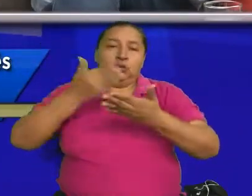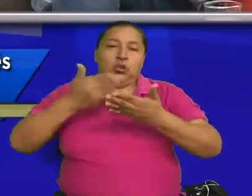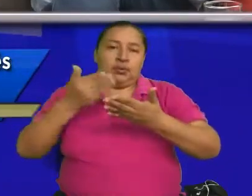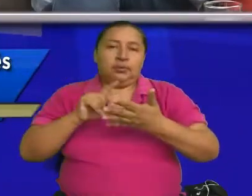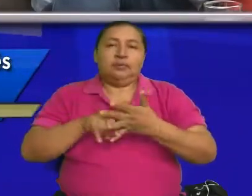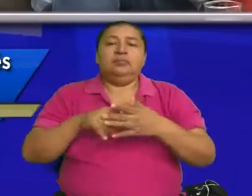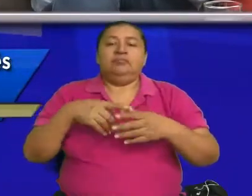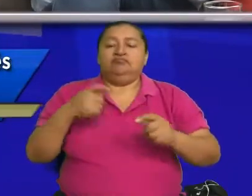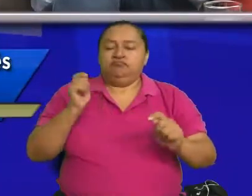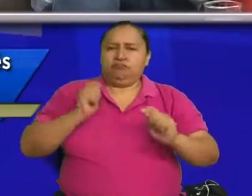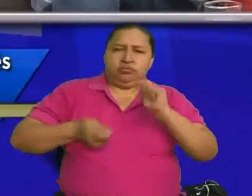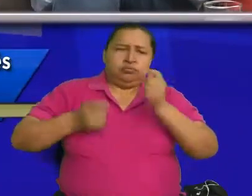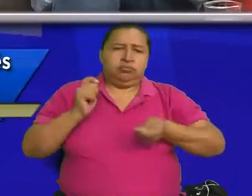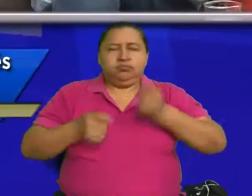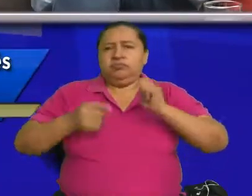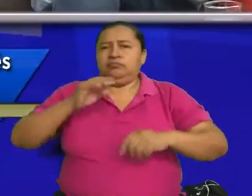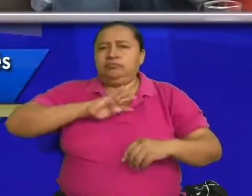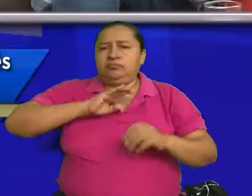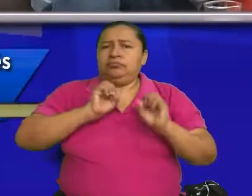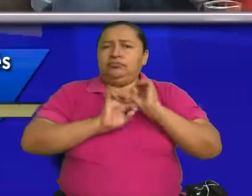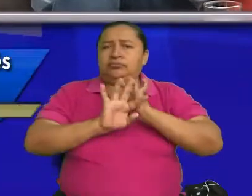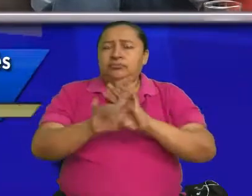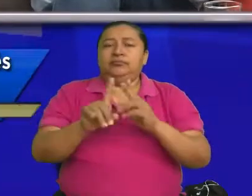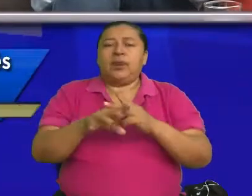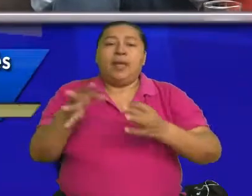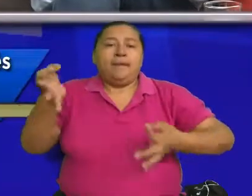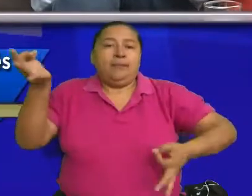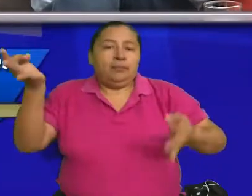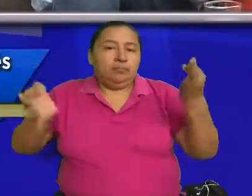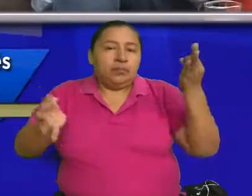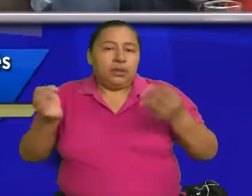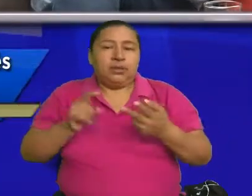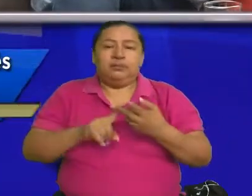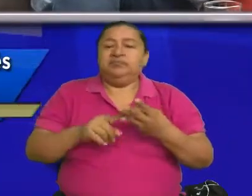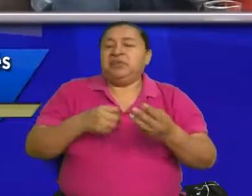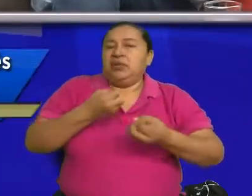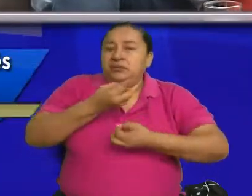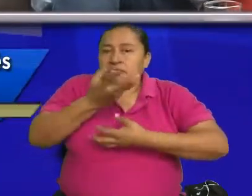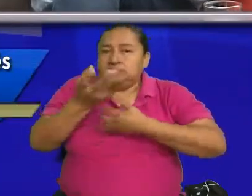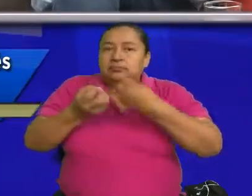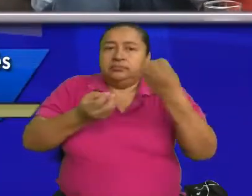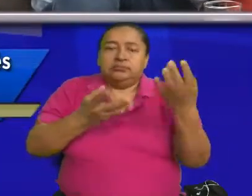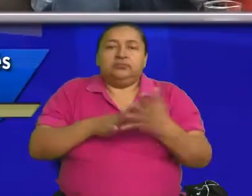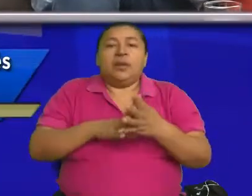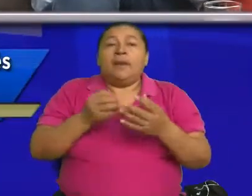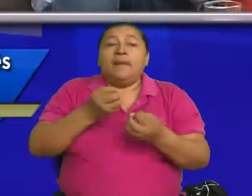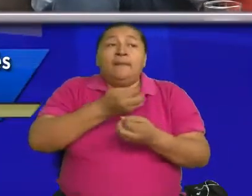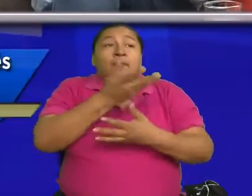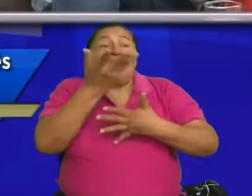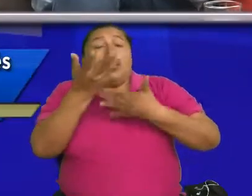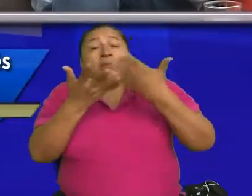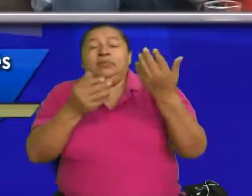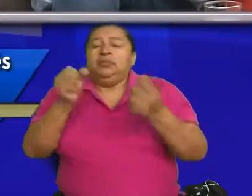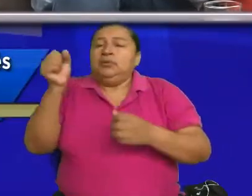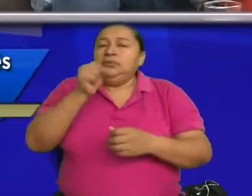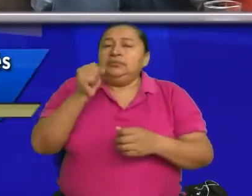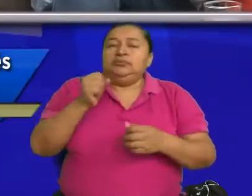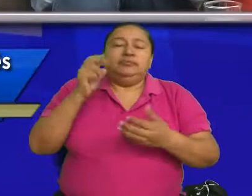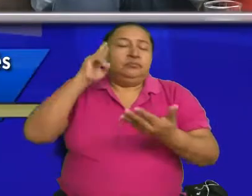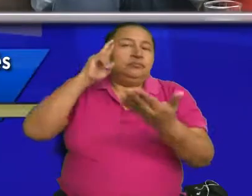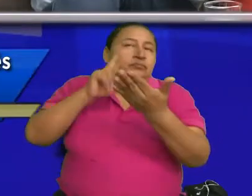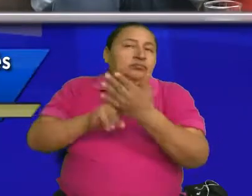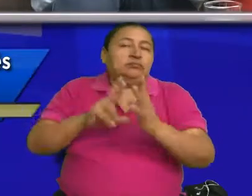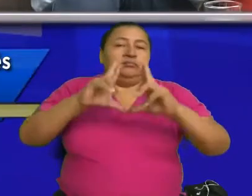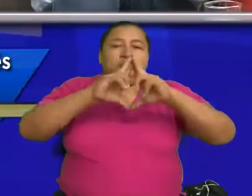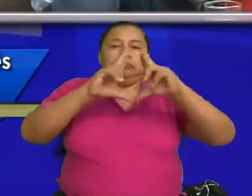bandas rítmicas, danza folclórica, declamación, poemas, cantos dedicados a la patria.